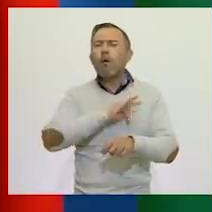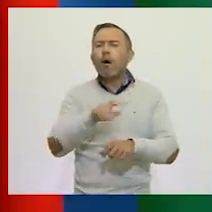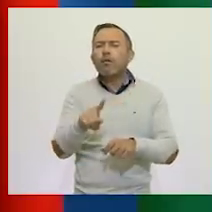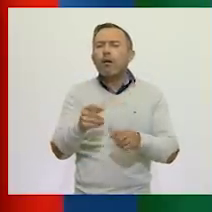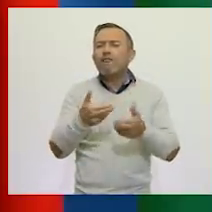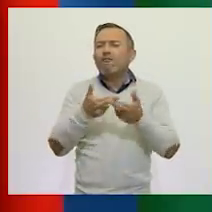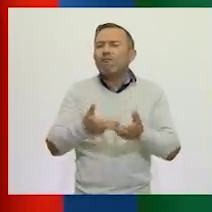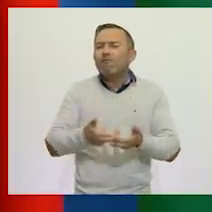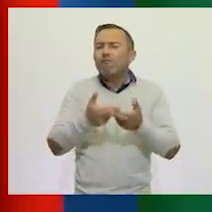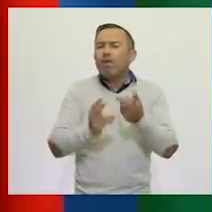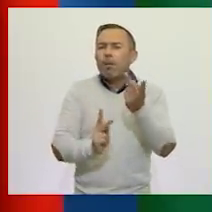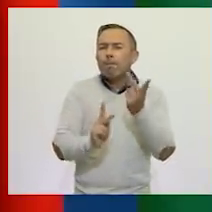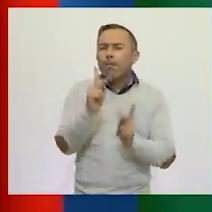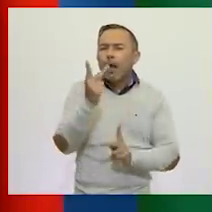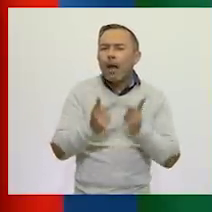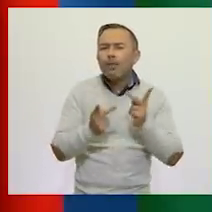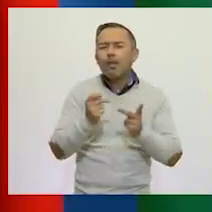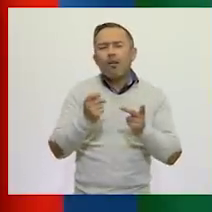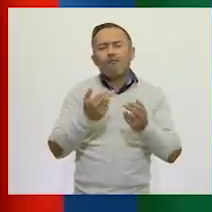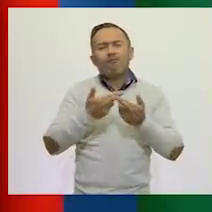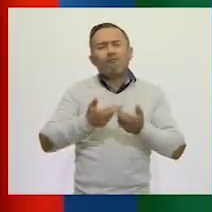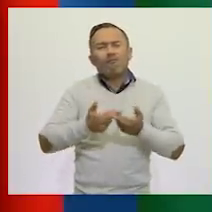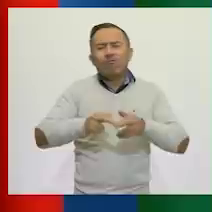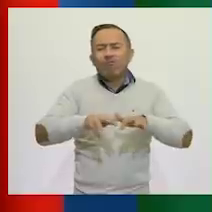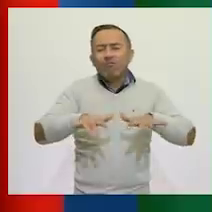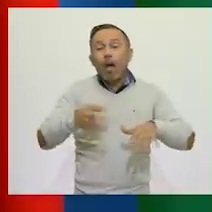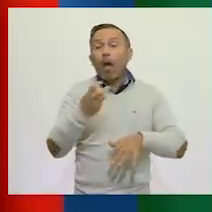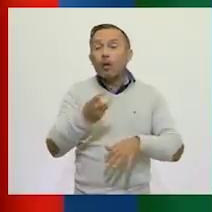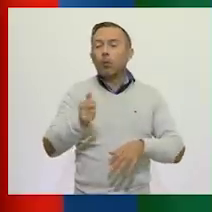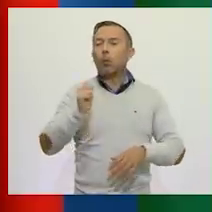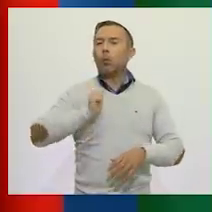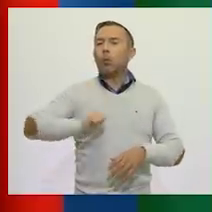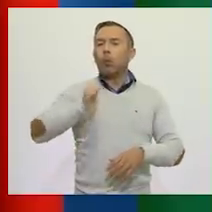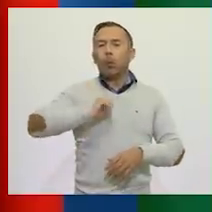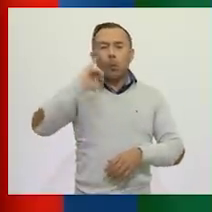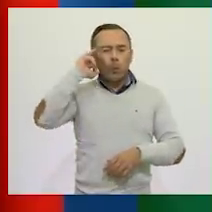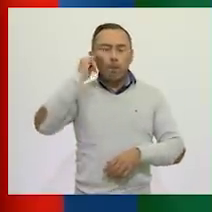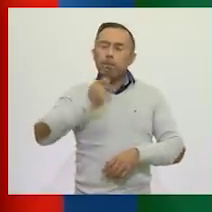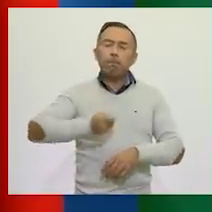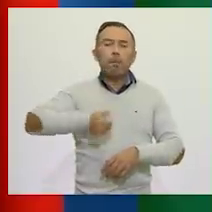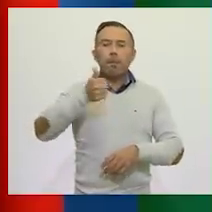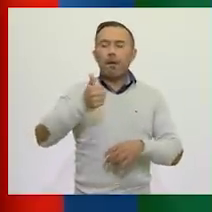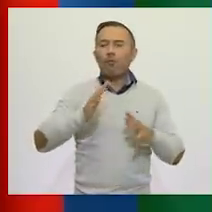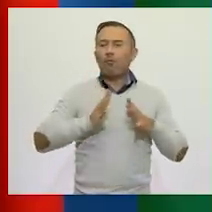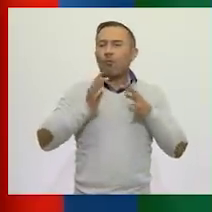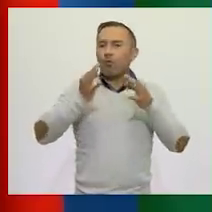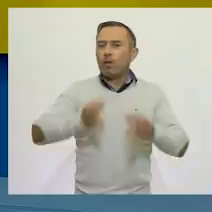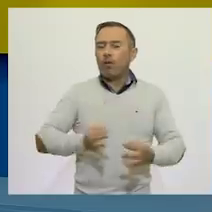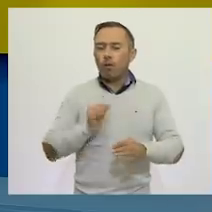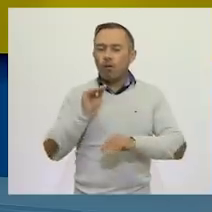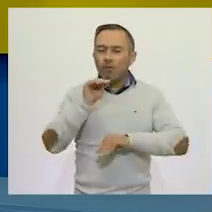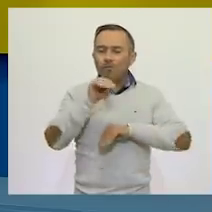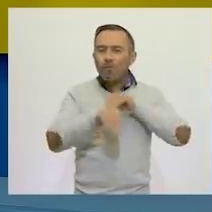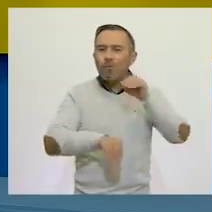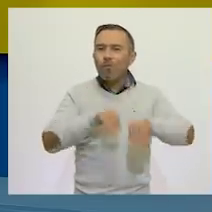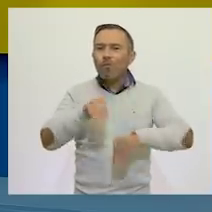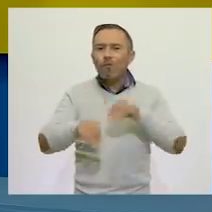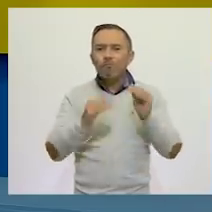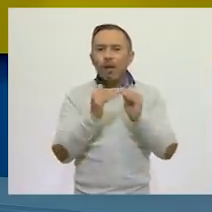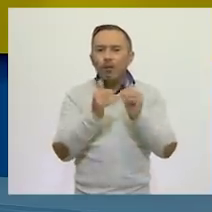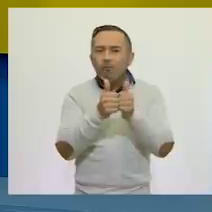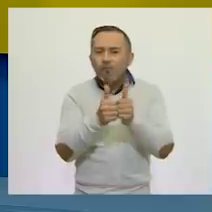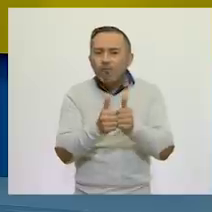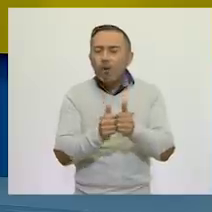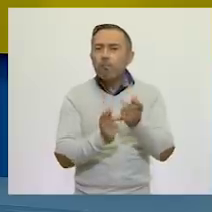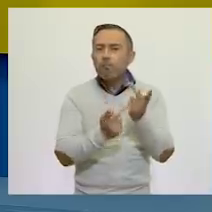que los primeros habitantes de ese territorio se asentaron y tuvieron muy variadas formas de vivir. Maestra,